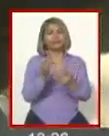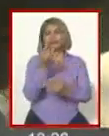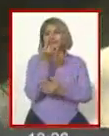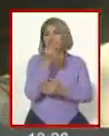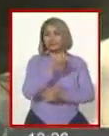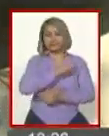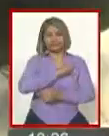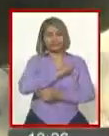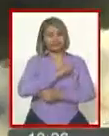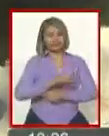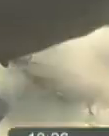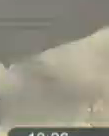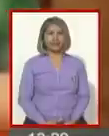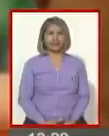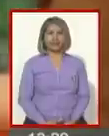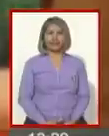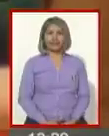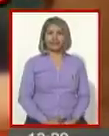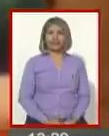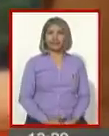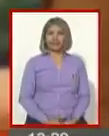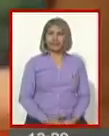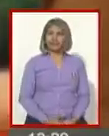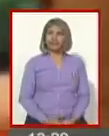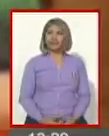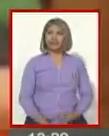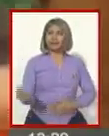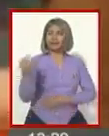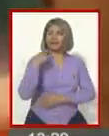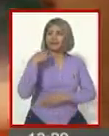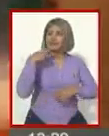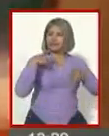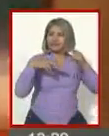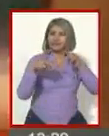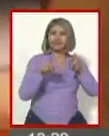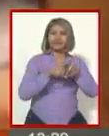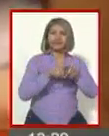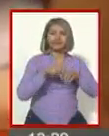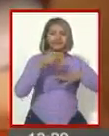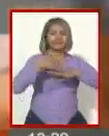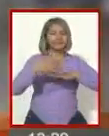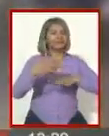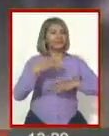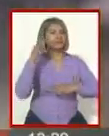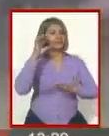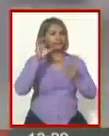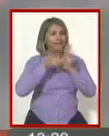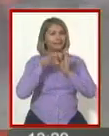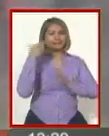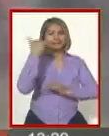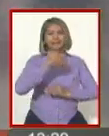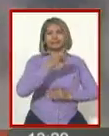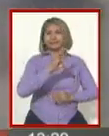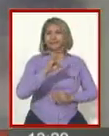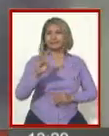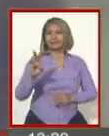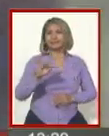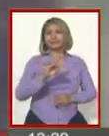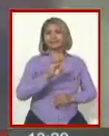de la Policía Nacional. Reporteros al día, porque tú eres parte de la noticia. Envía tus imágenes al WhatsApp